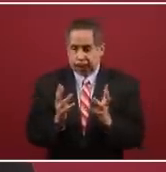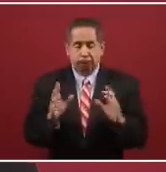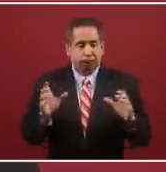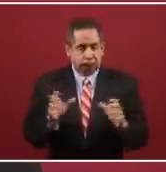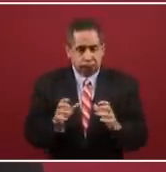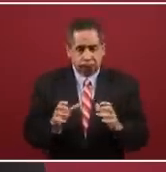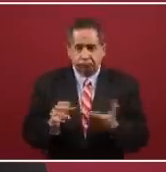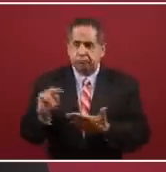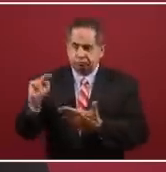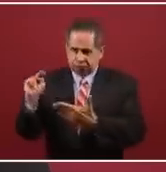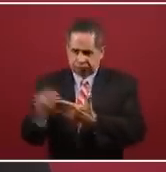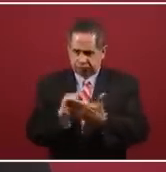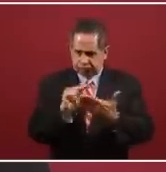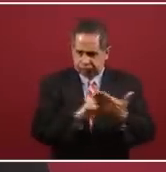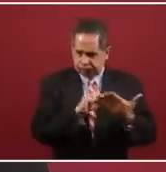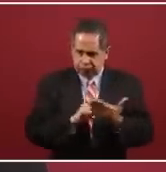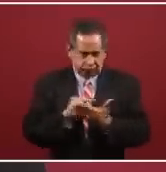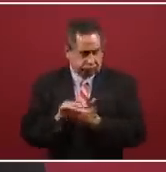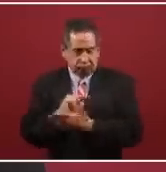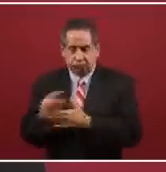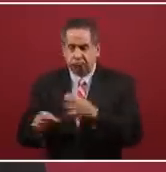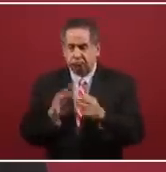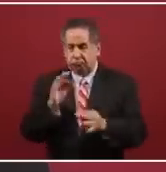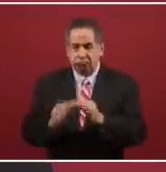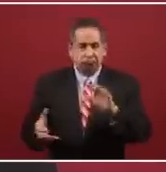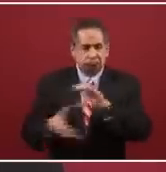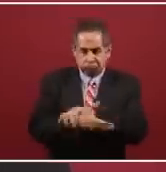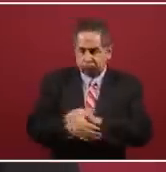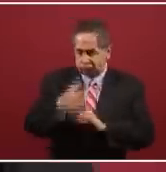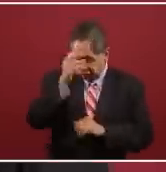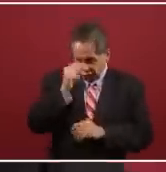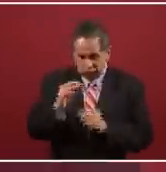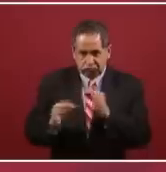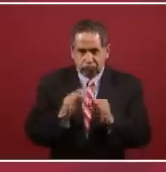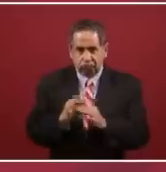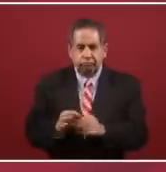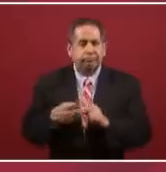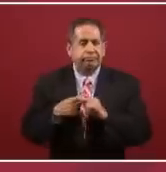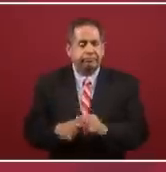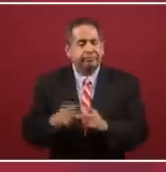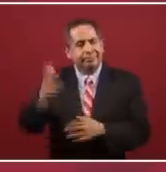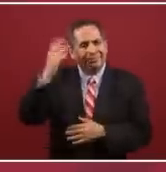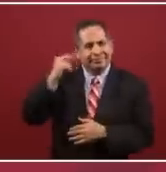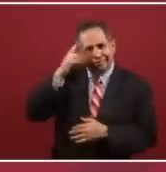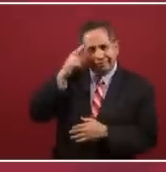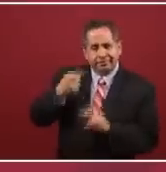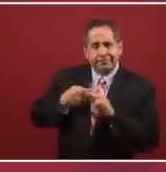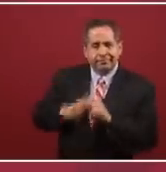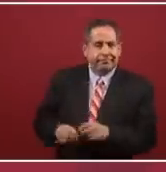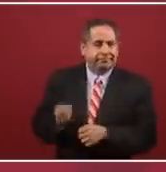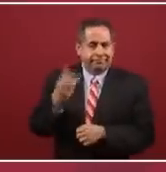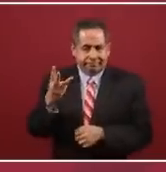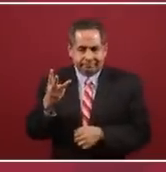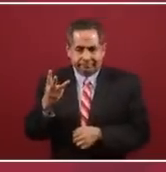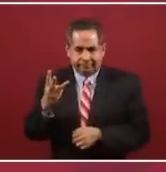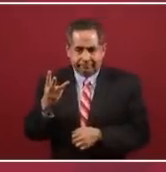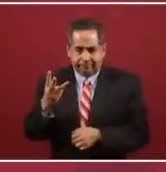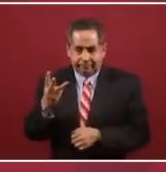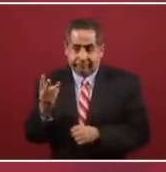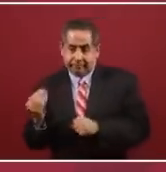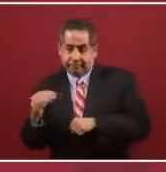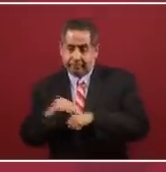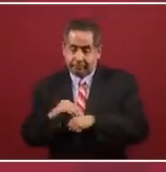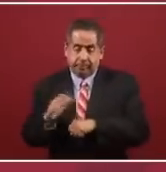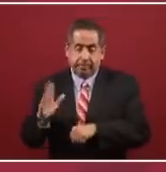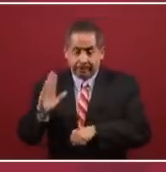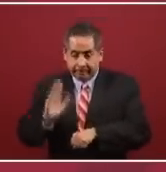y se firmó el convenio. Lo que inició con 3 se amplió